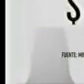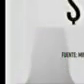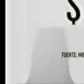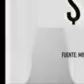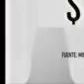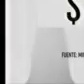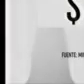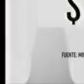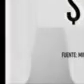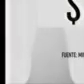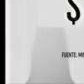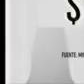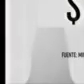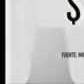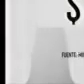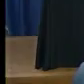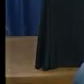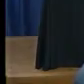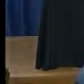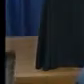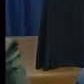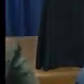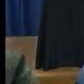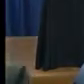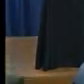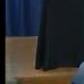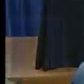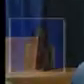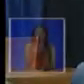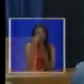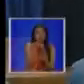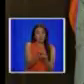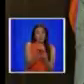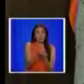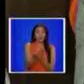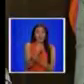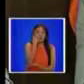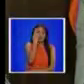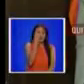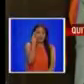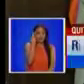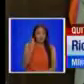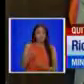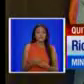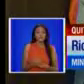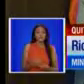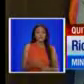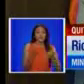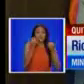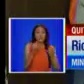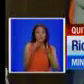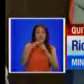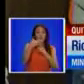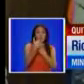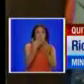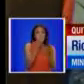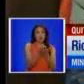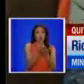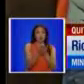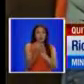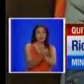a 1.85. El ministro de Finanzas da sus razones. La situación económica del país